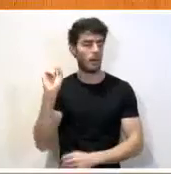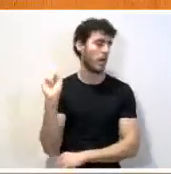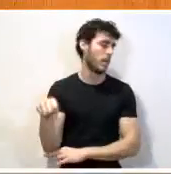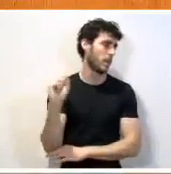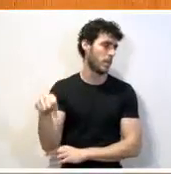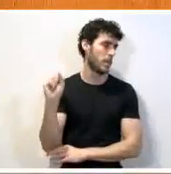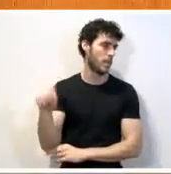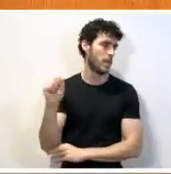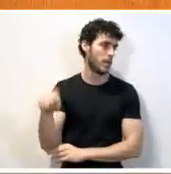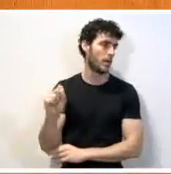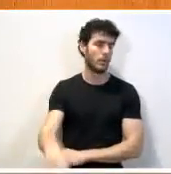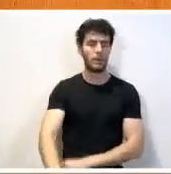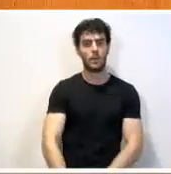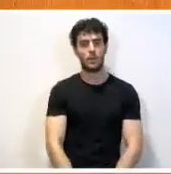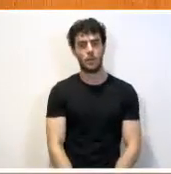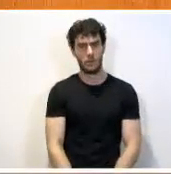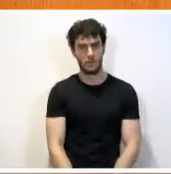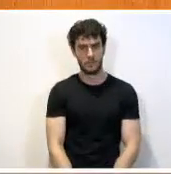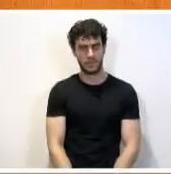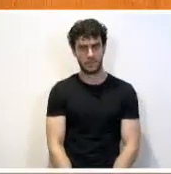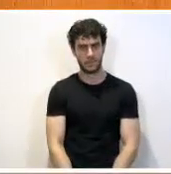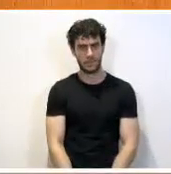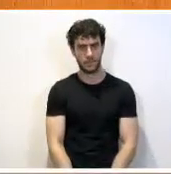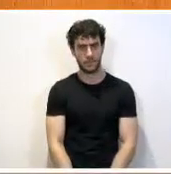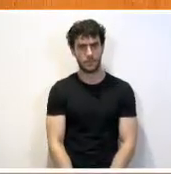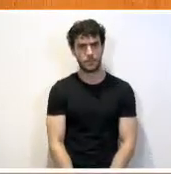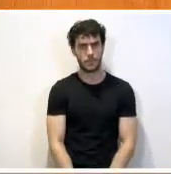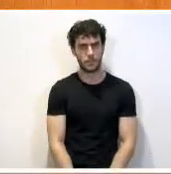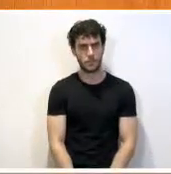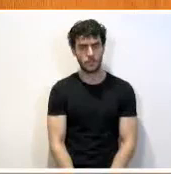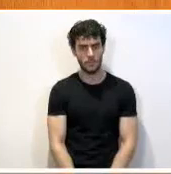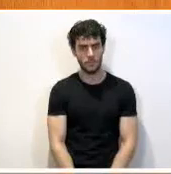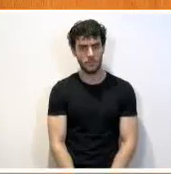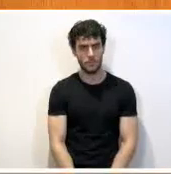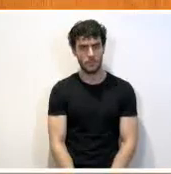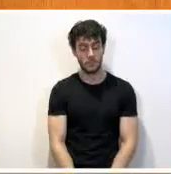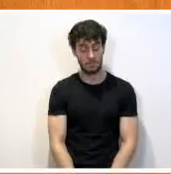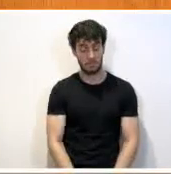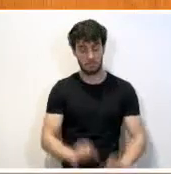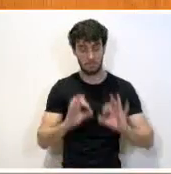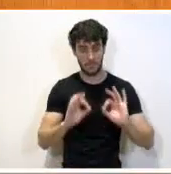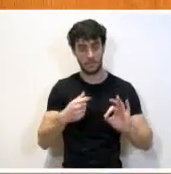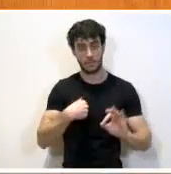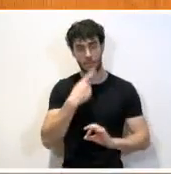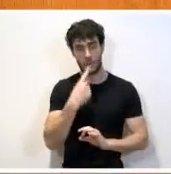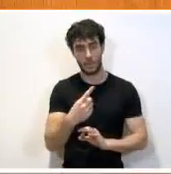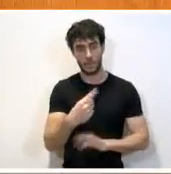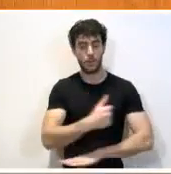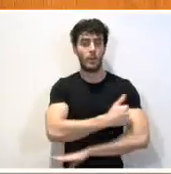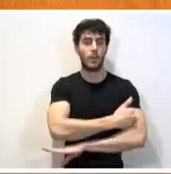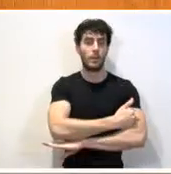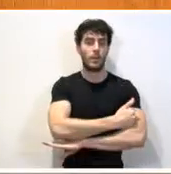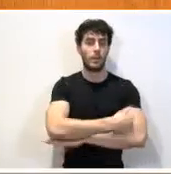sus propios habitantes. Y así nos lo transmitían. Yo le digo que